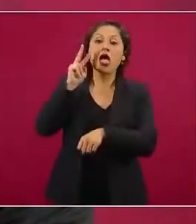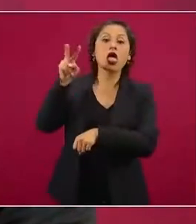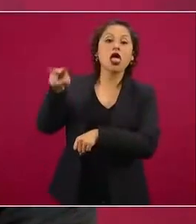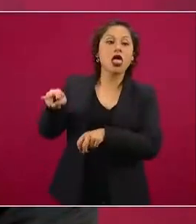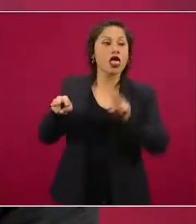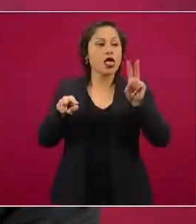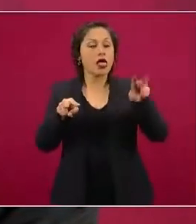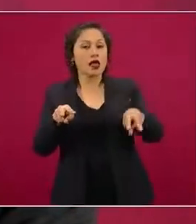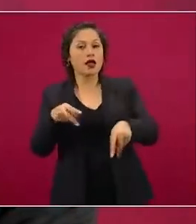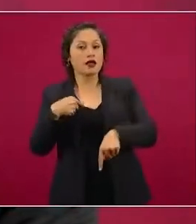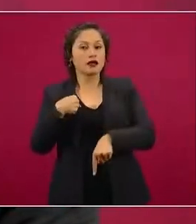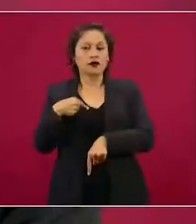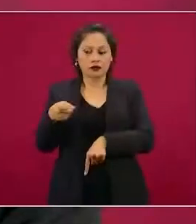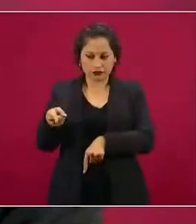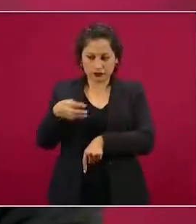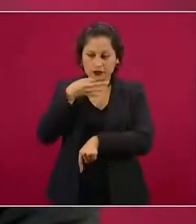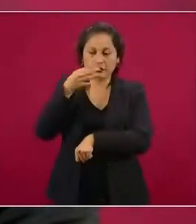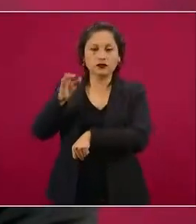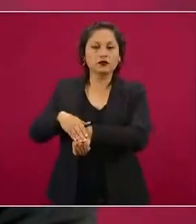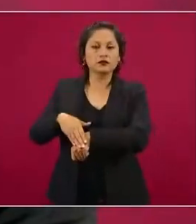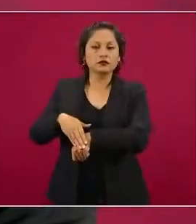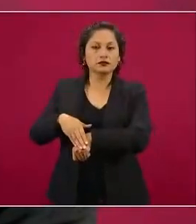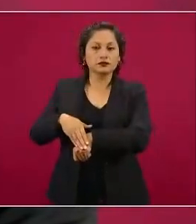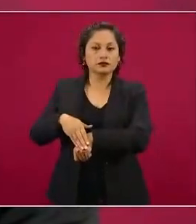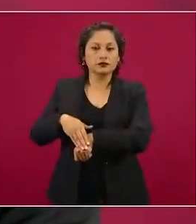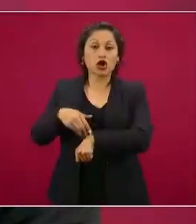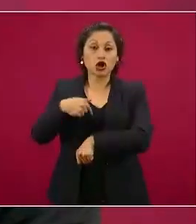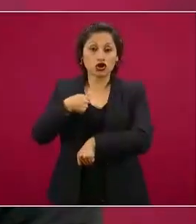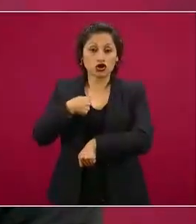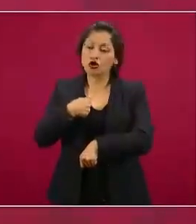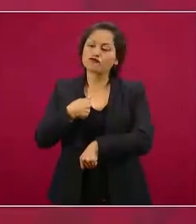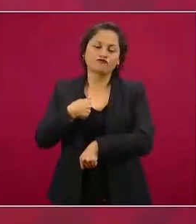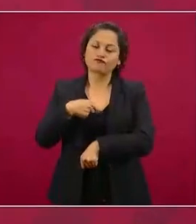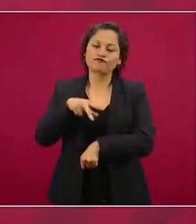No mando mensajes para que no usen mi nombre.